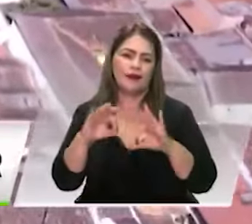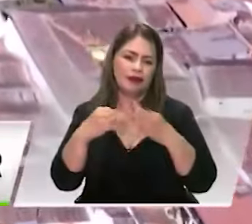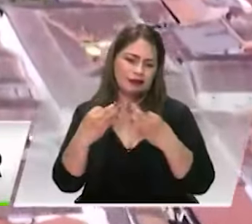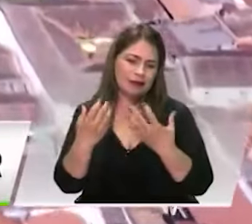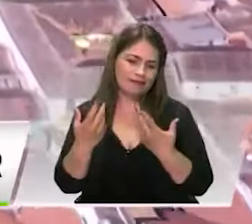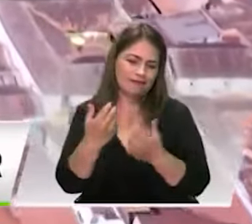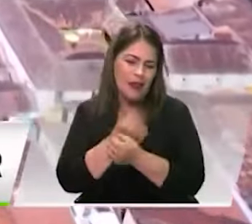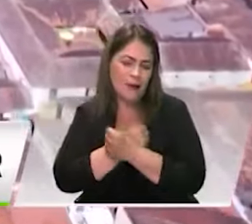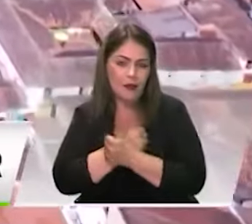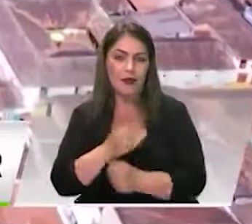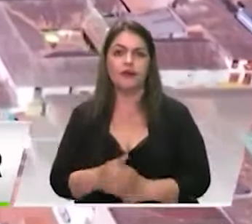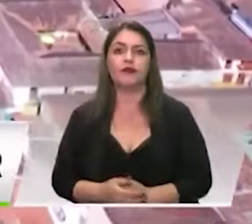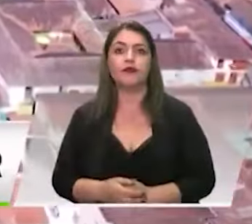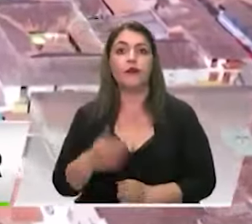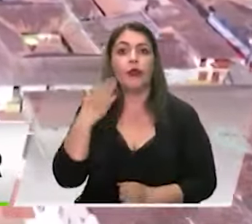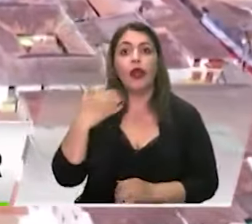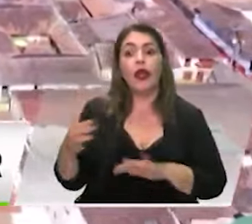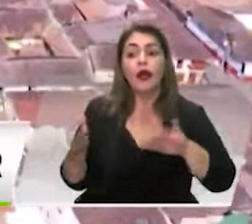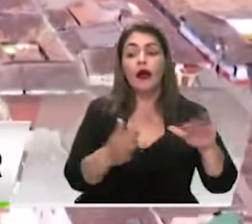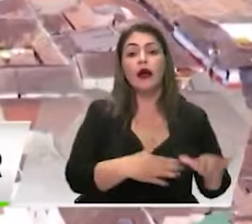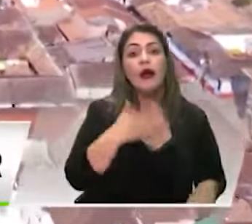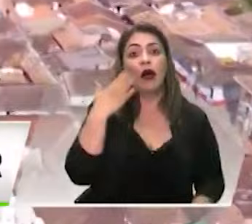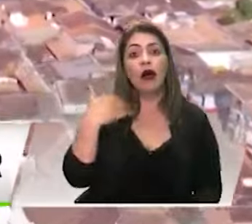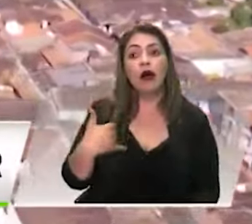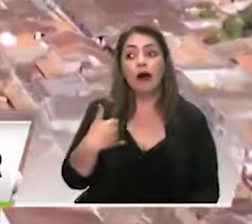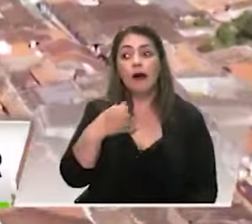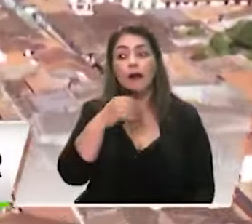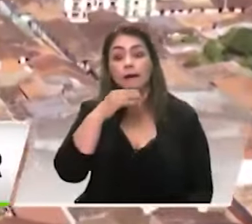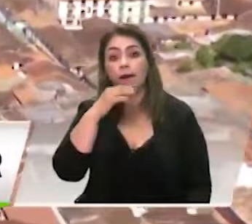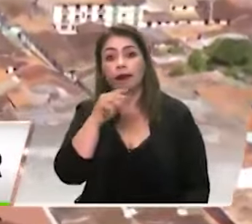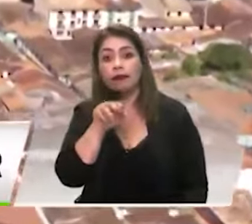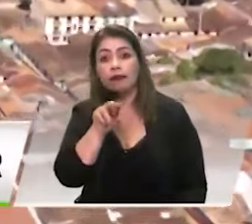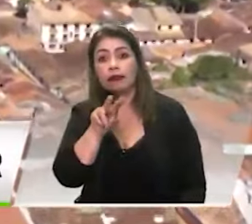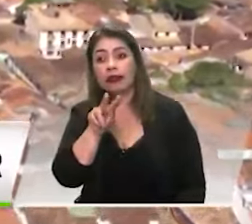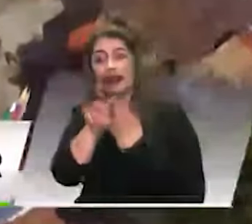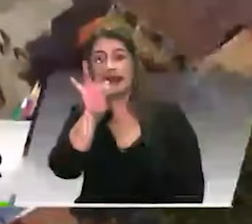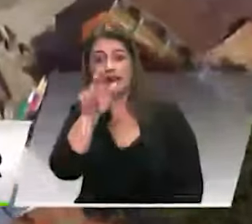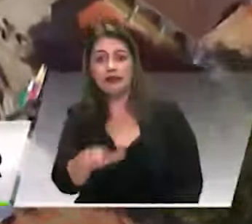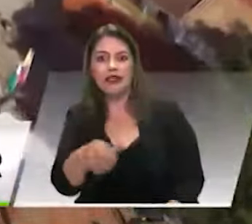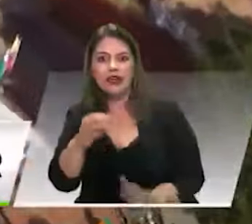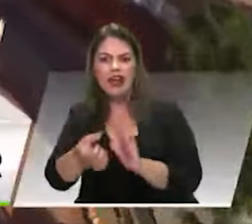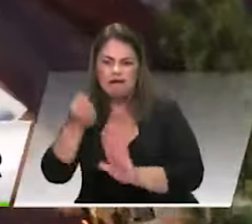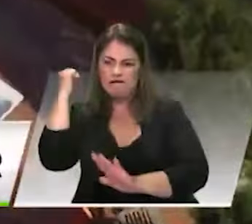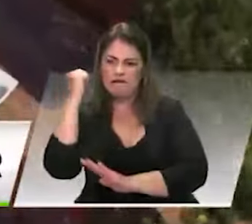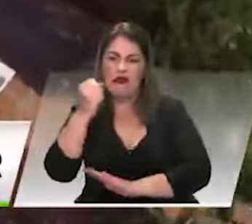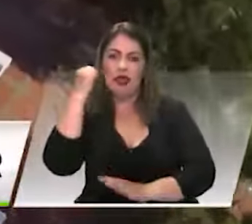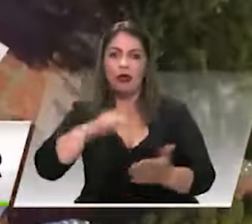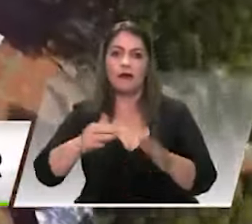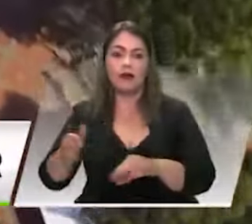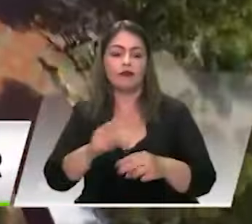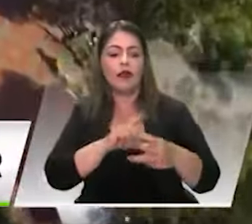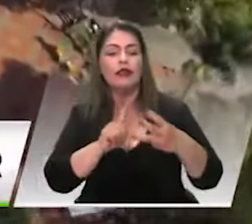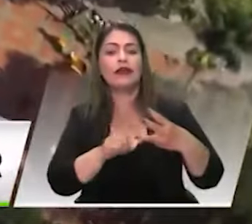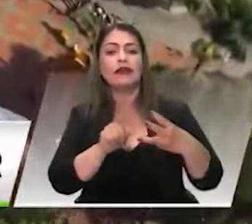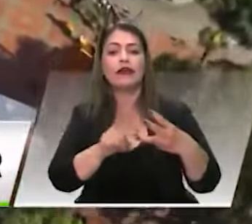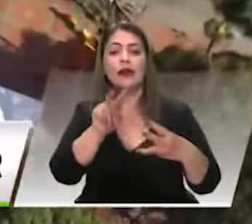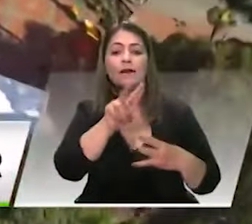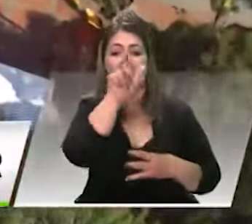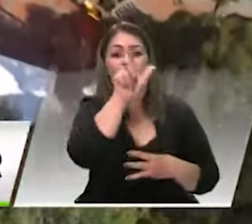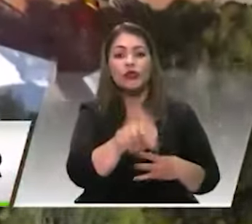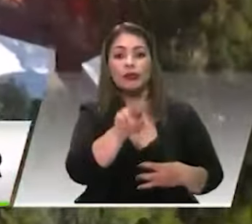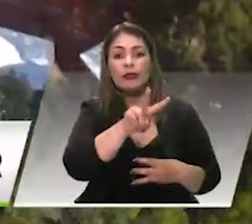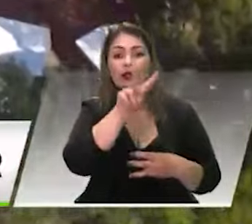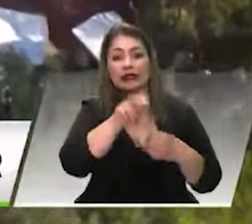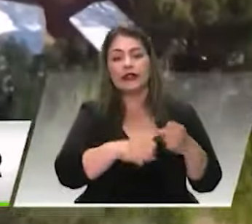de 24 años también fue asesinado con arma blanca. El tercer incidente es el de una persona de 27 años, quien fue abordada junto a